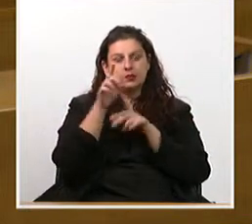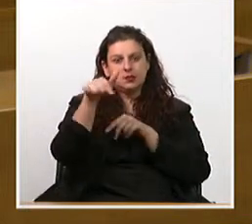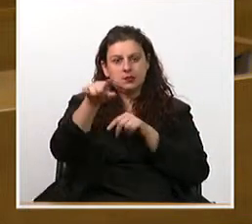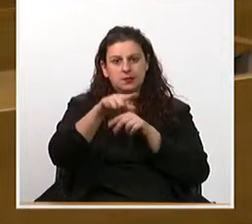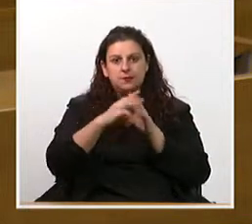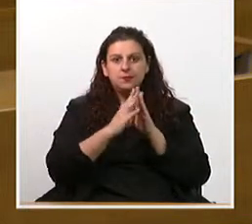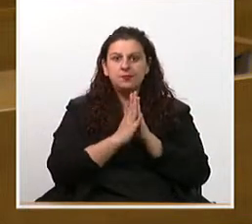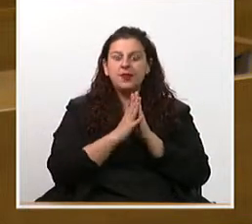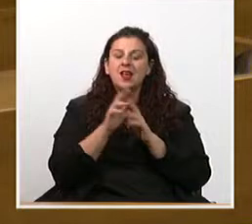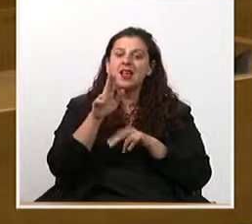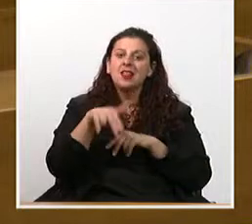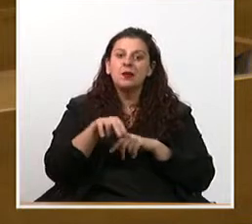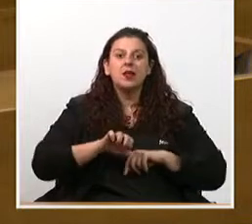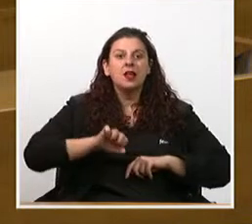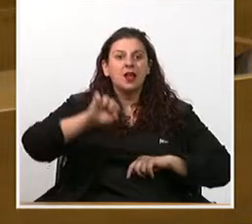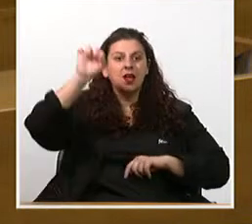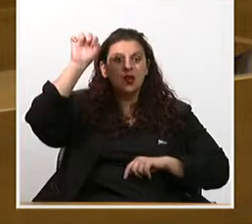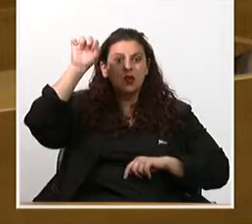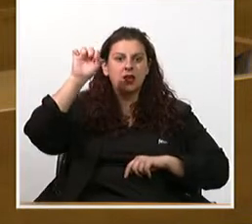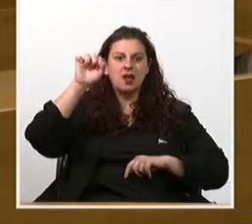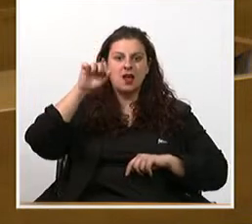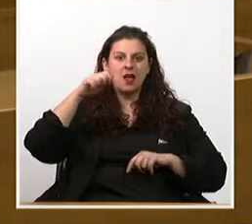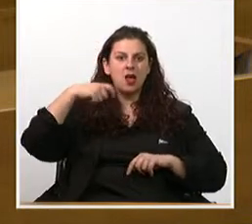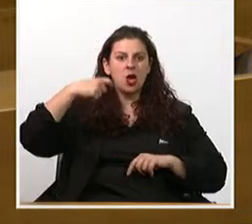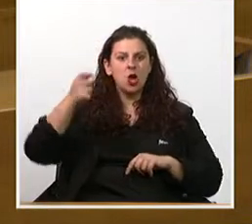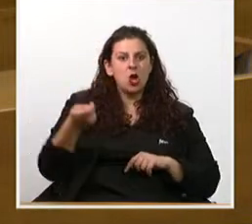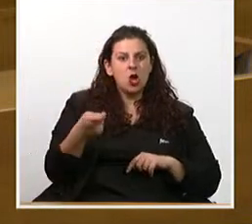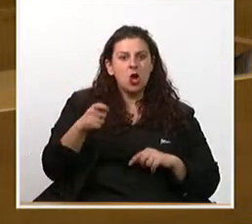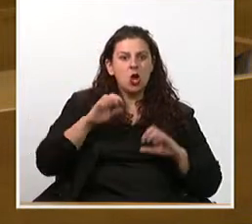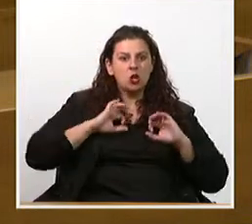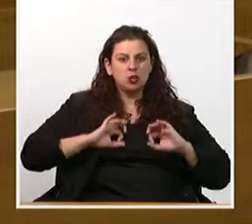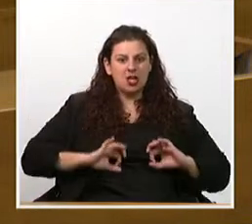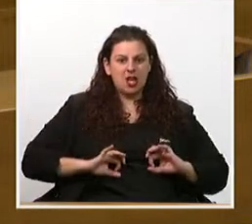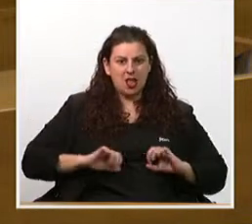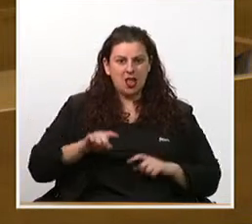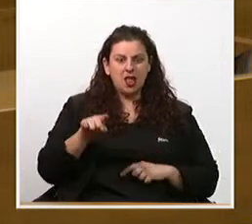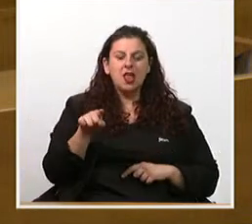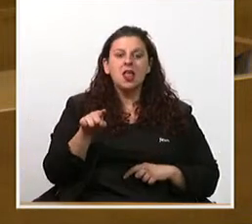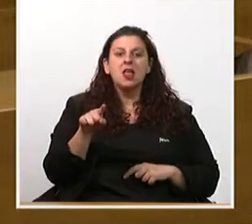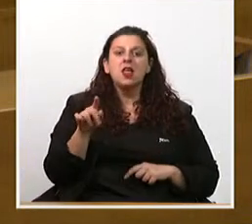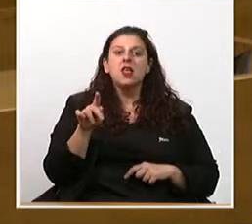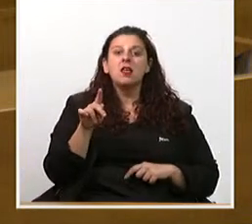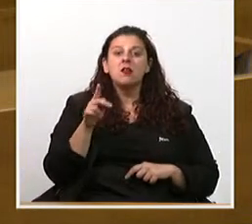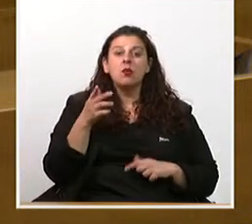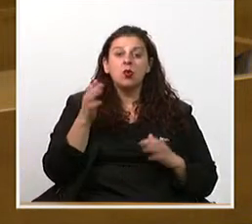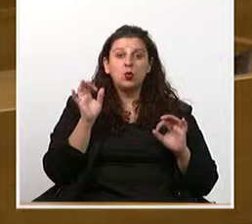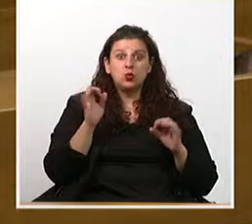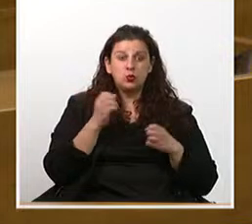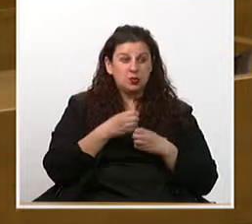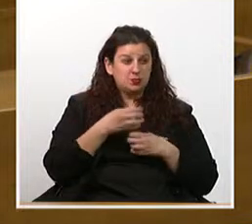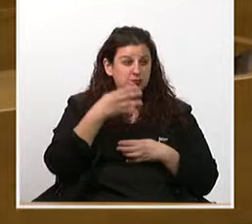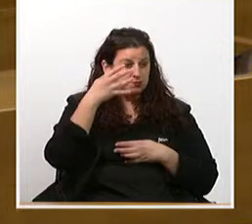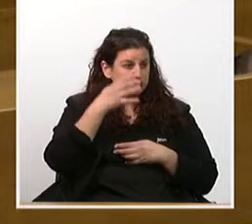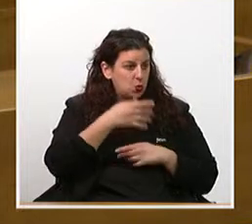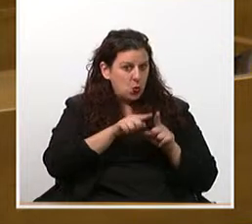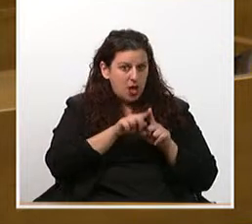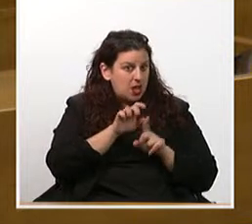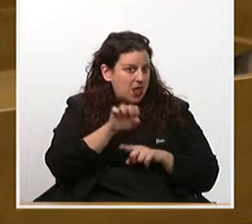también la heroica conducta de Julián ese conserje de uno de los edificios que con una rapidísima